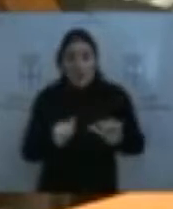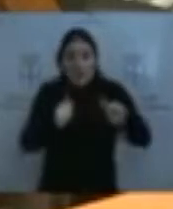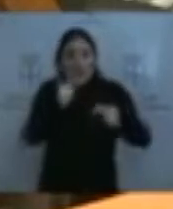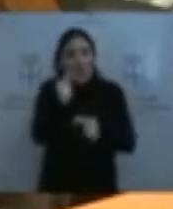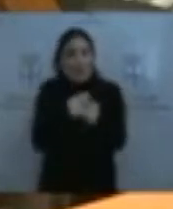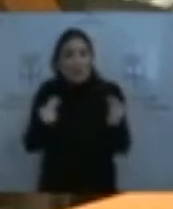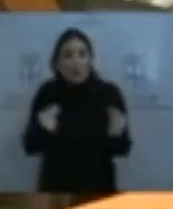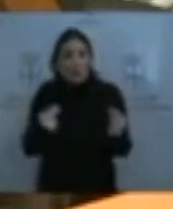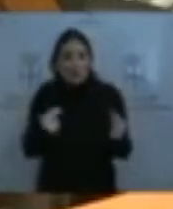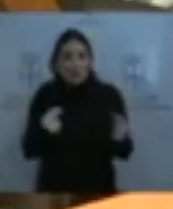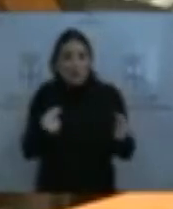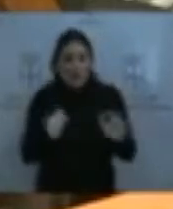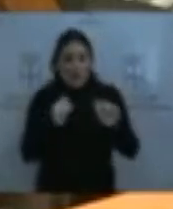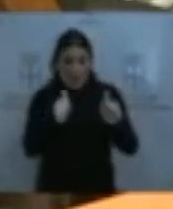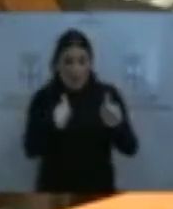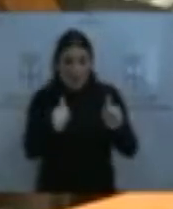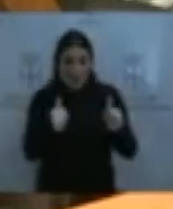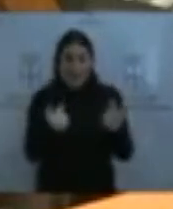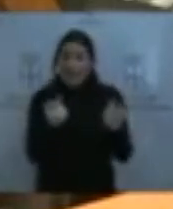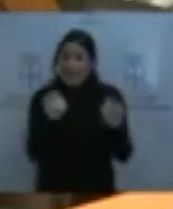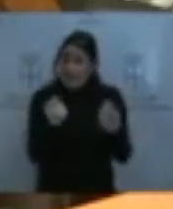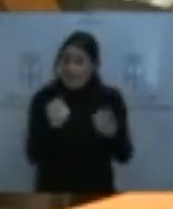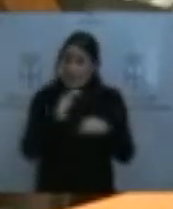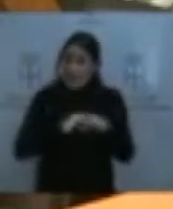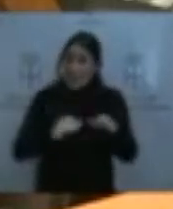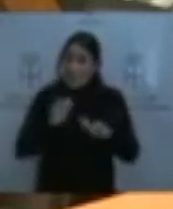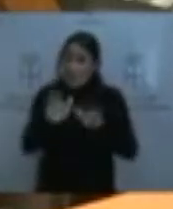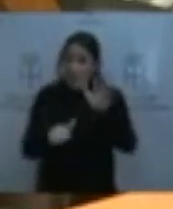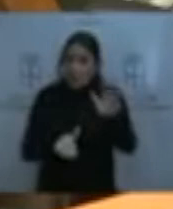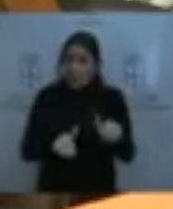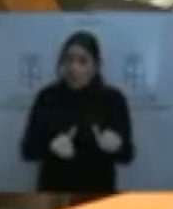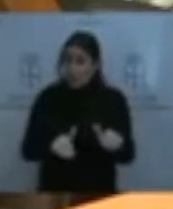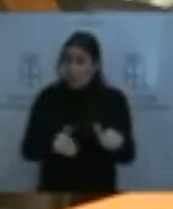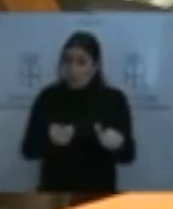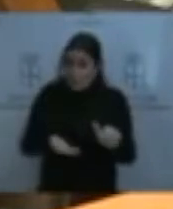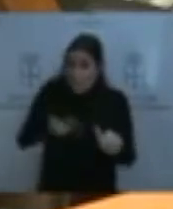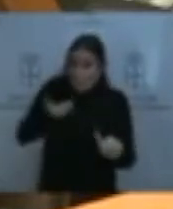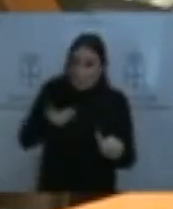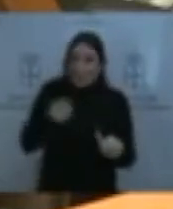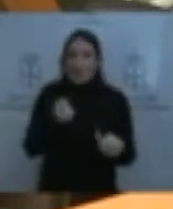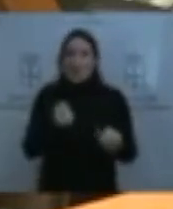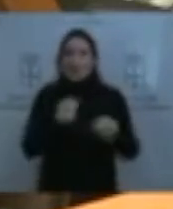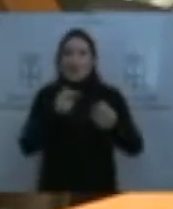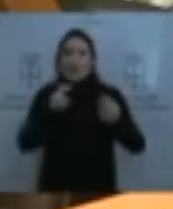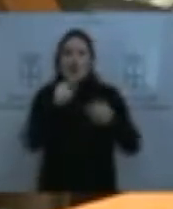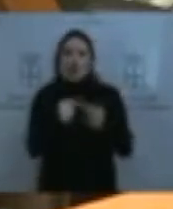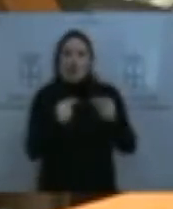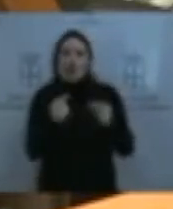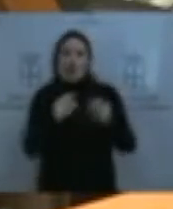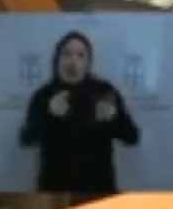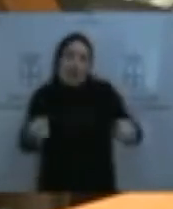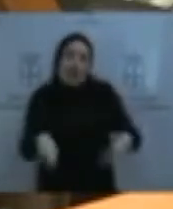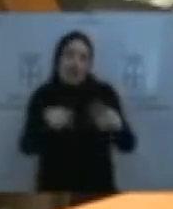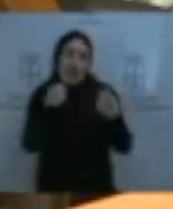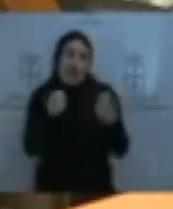el que necesita para sacar las convocatorias que tiene que ejecutar, cuando está pendiente de modificaciones de ese presupuesto que lógicamente